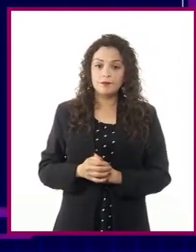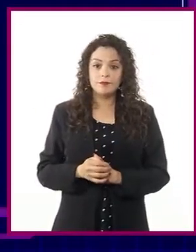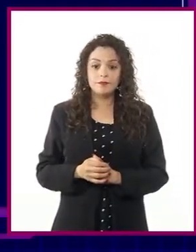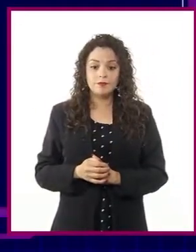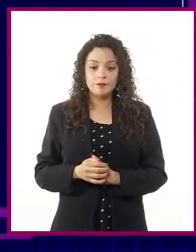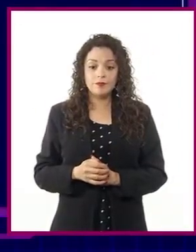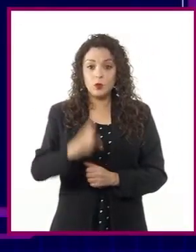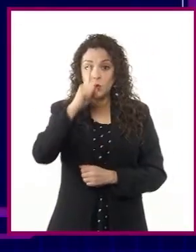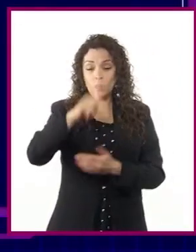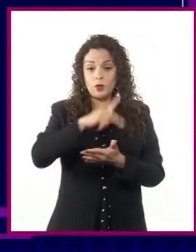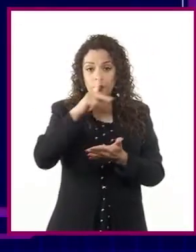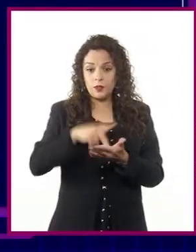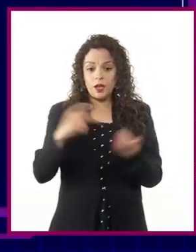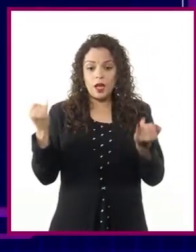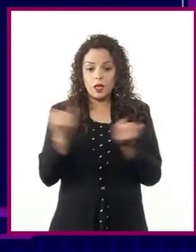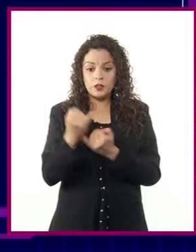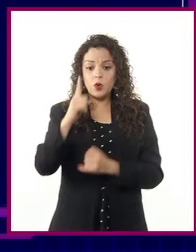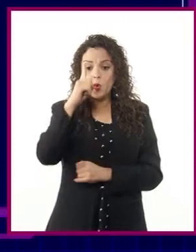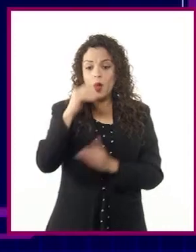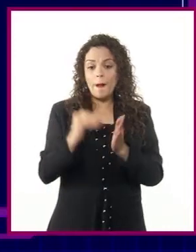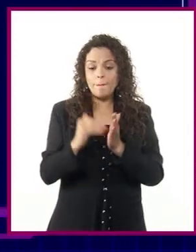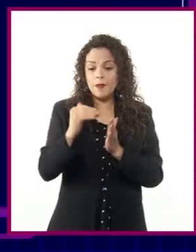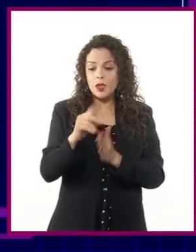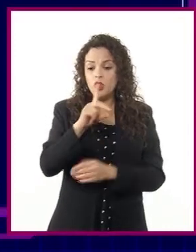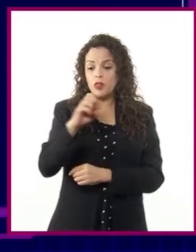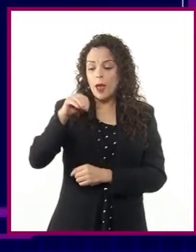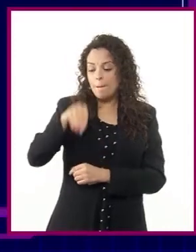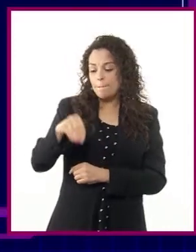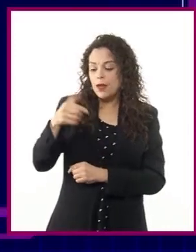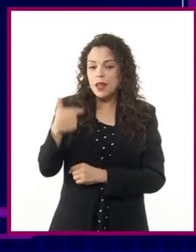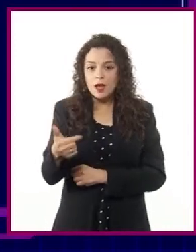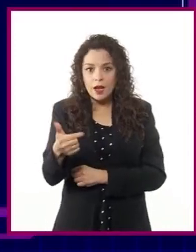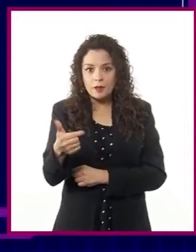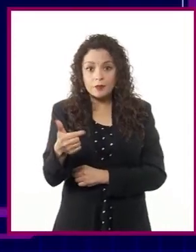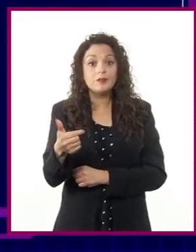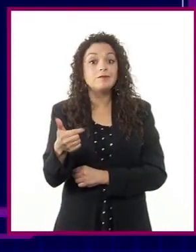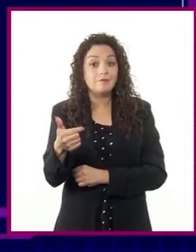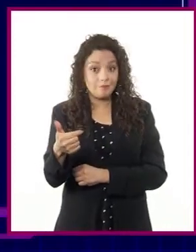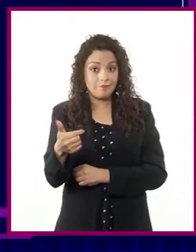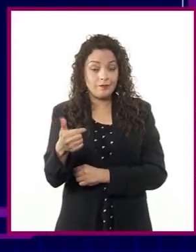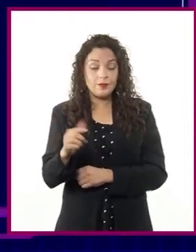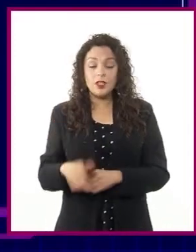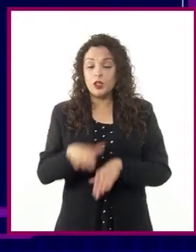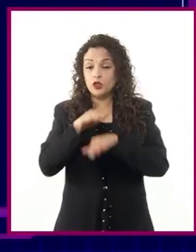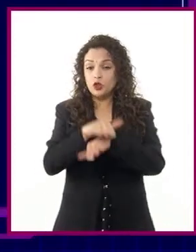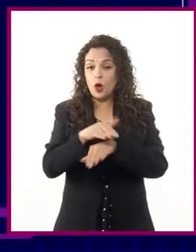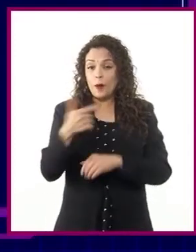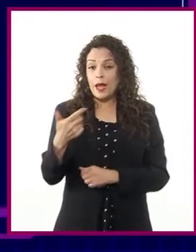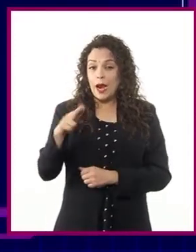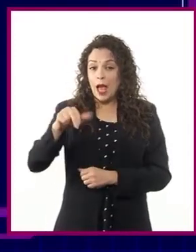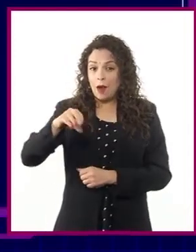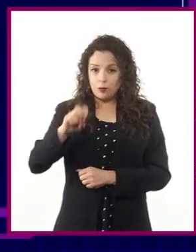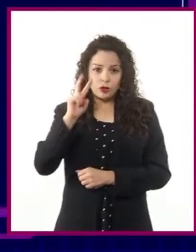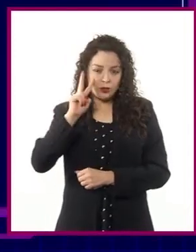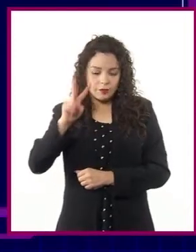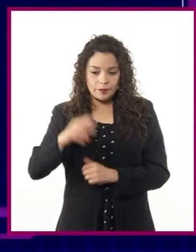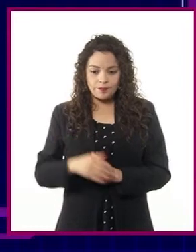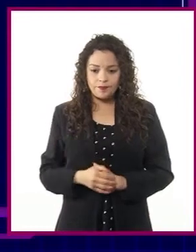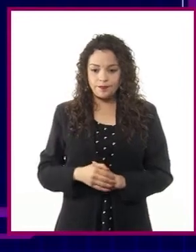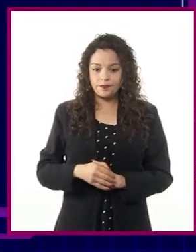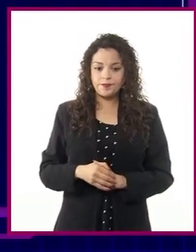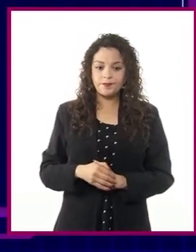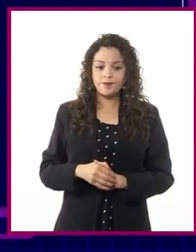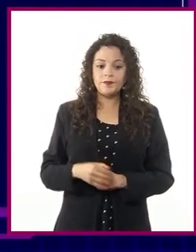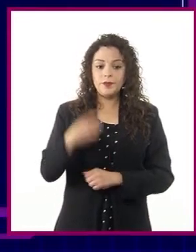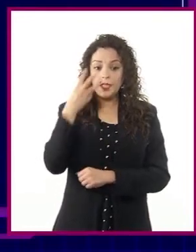kilogramo equivale a 1.000.000 de miligramos. Con respecto a los gramos, observamos que los miligramos están 3